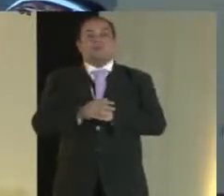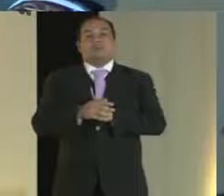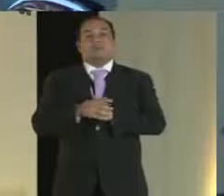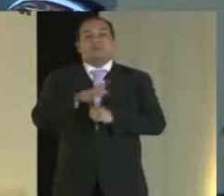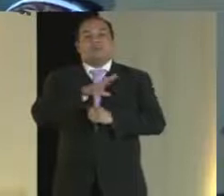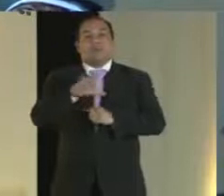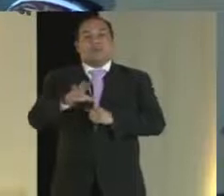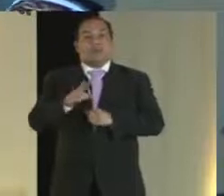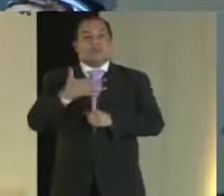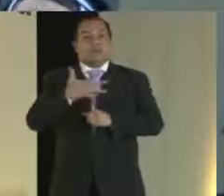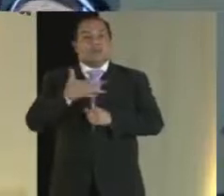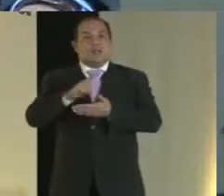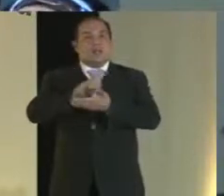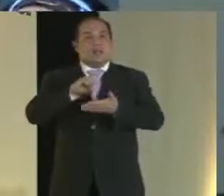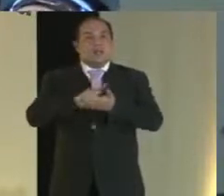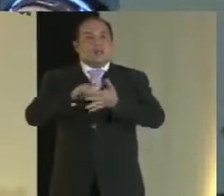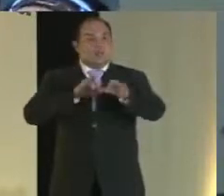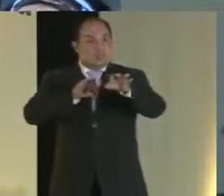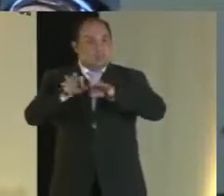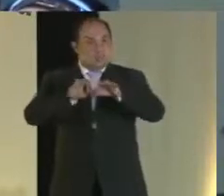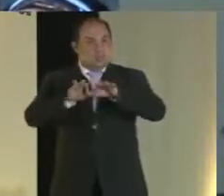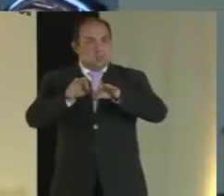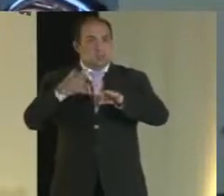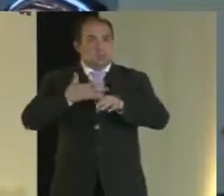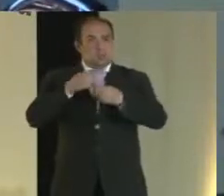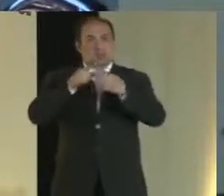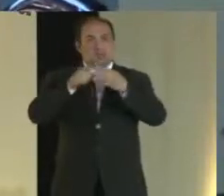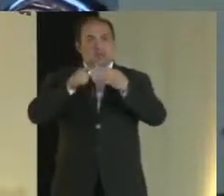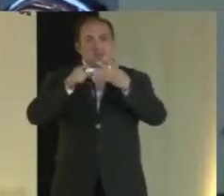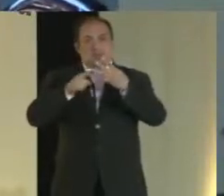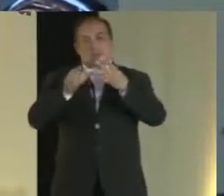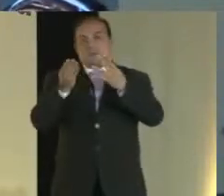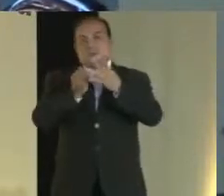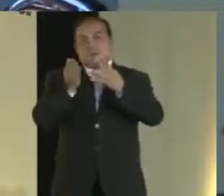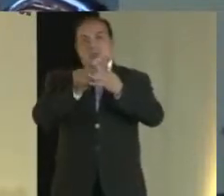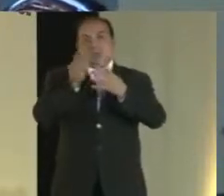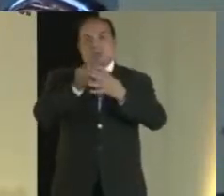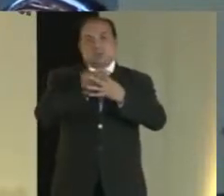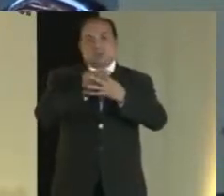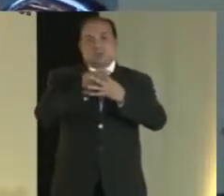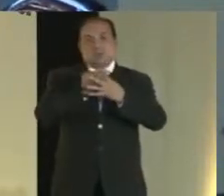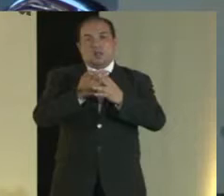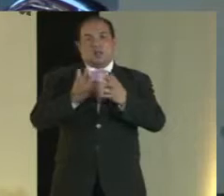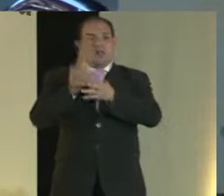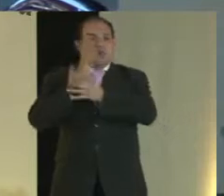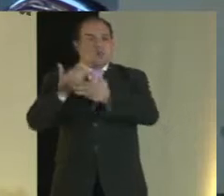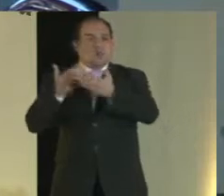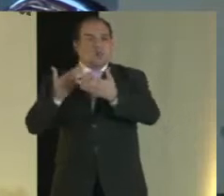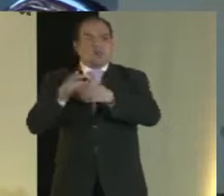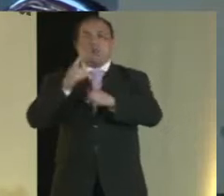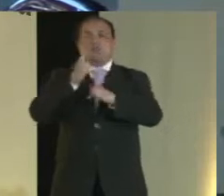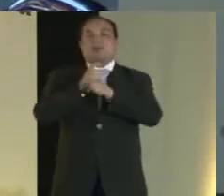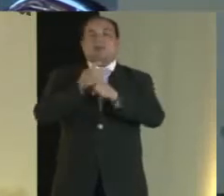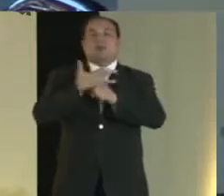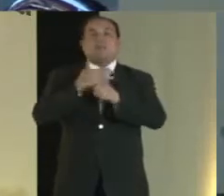legislación laboral, puede hablarse de tres etapas, como ya aquí de alguna manera se ha mencionado. En la primera,